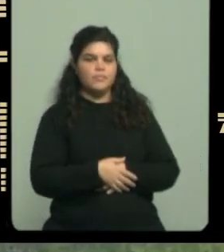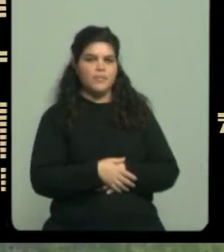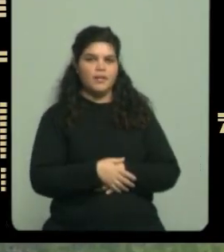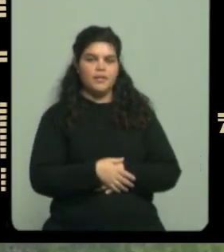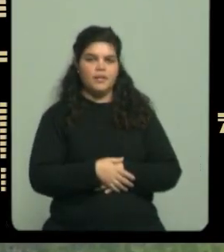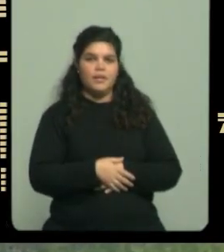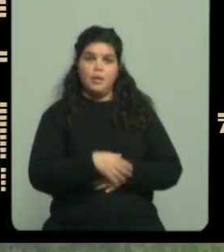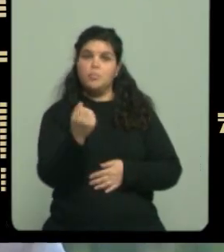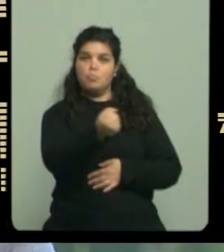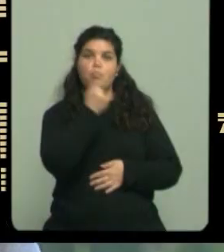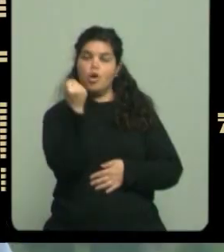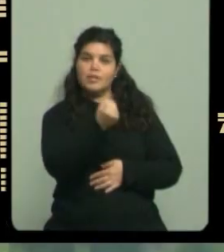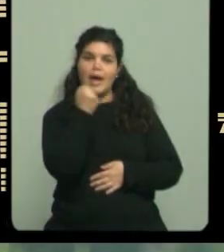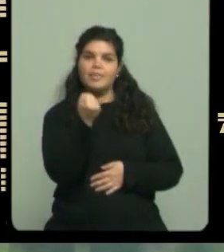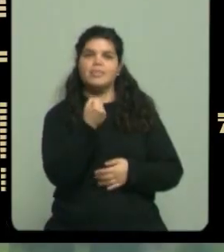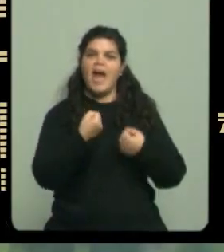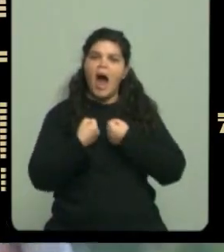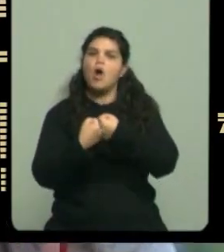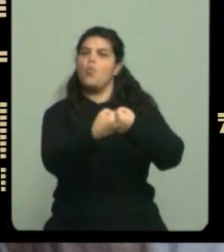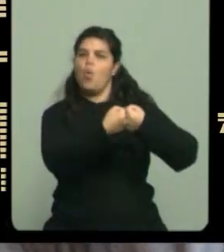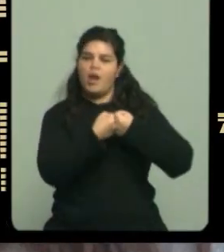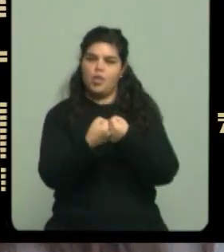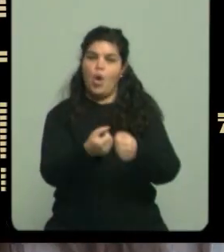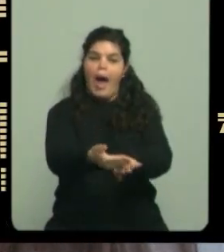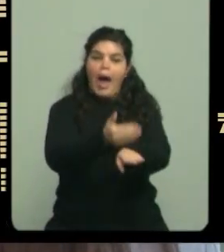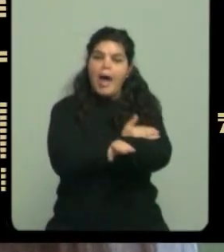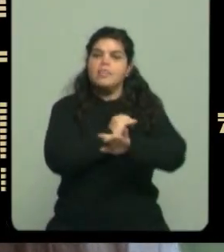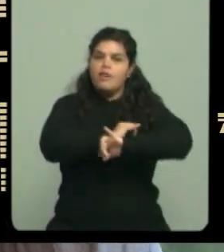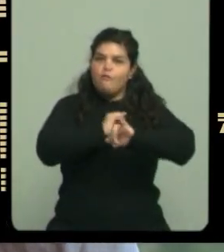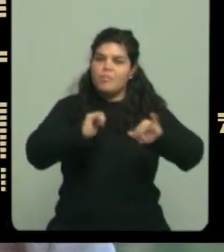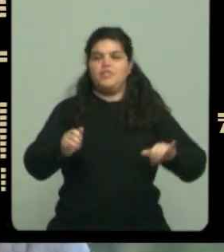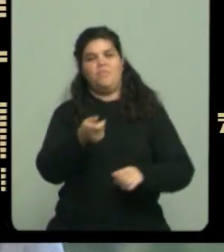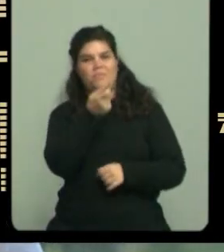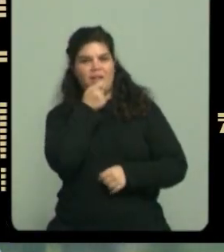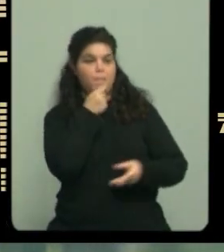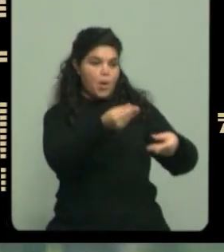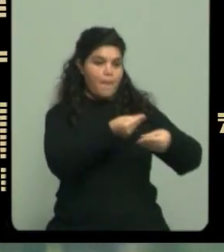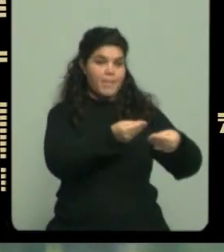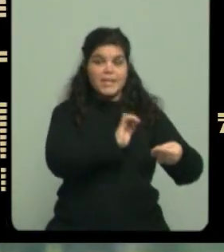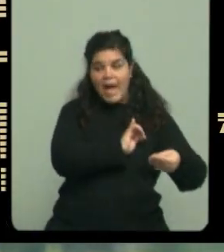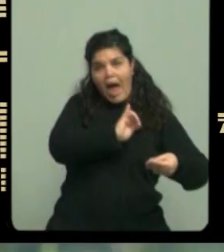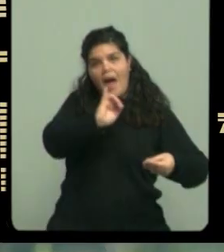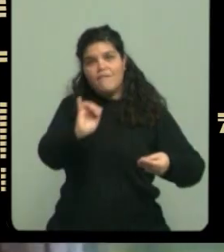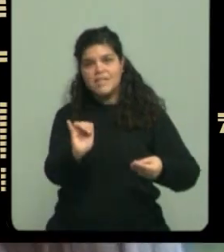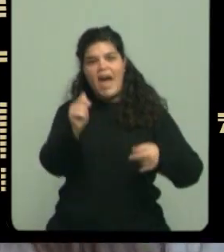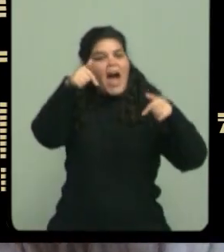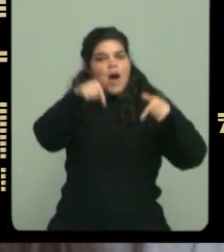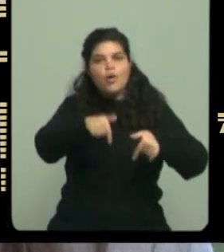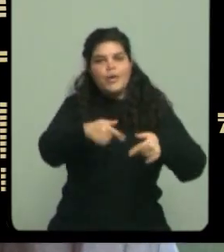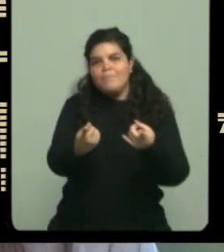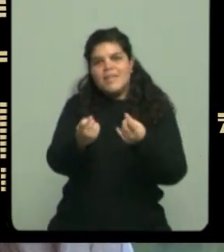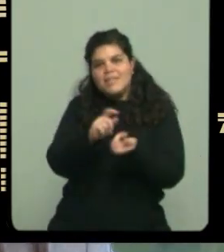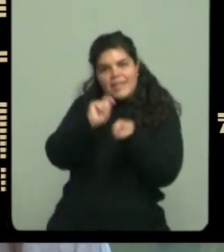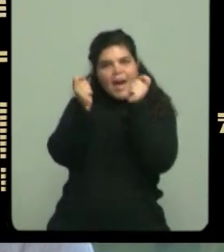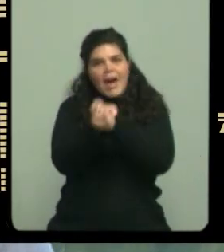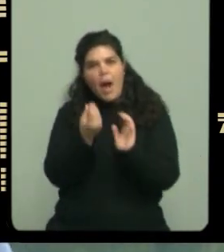violencia. Siempre y cuando, ¿no? Claro, pero siempre y cuando esté el consentimiento, esté la información, de decir, mira, hoy en día la empresa o la administración